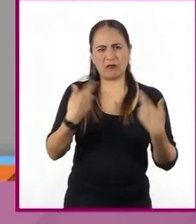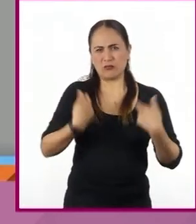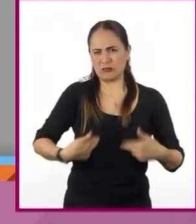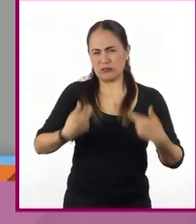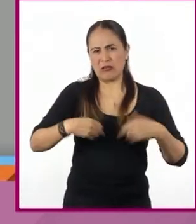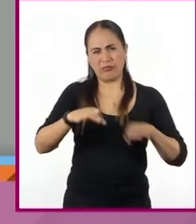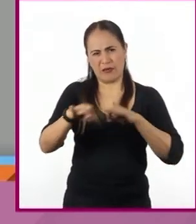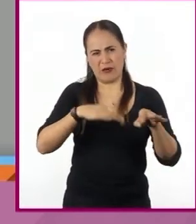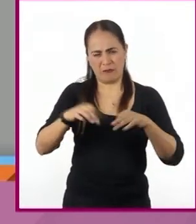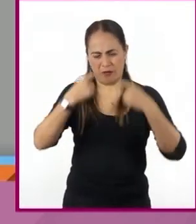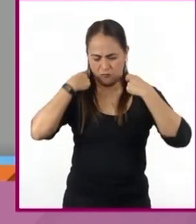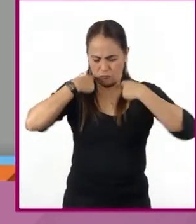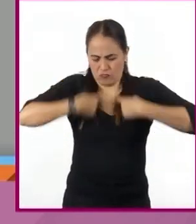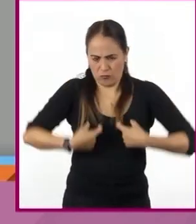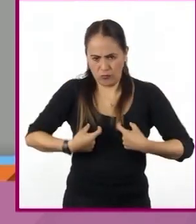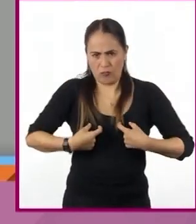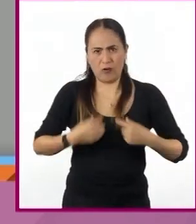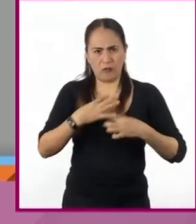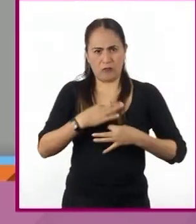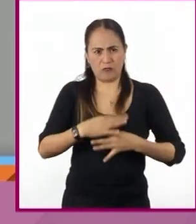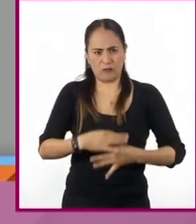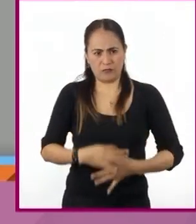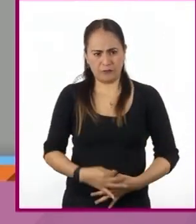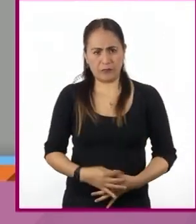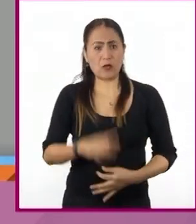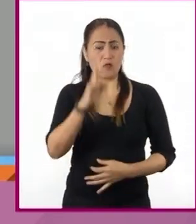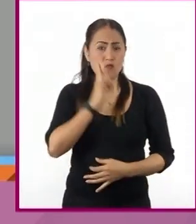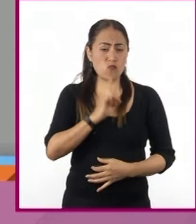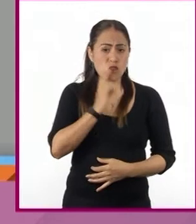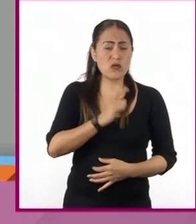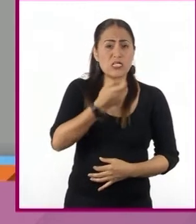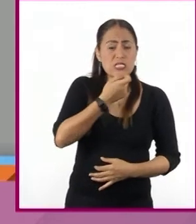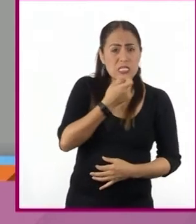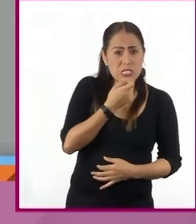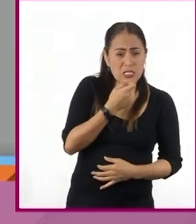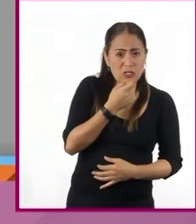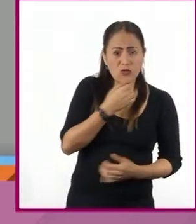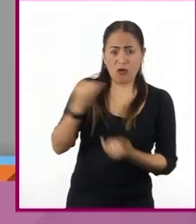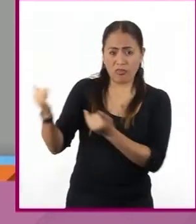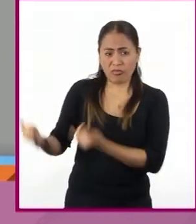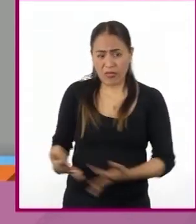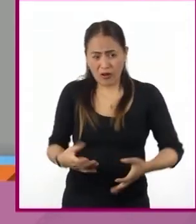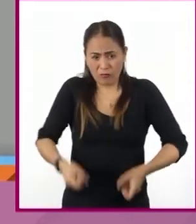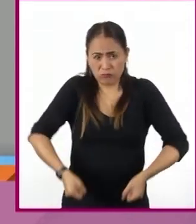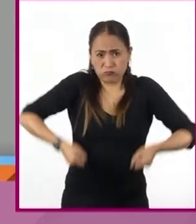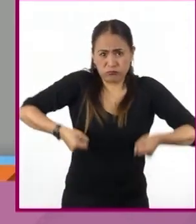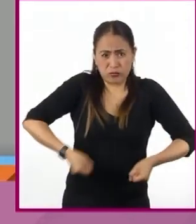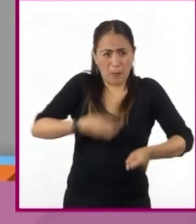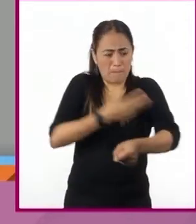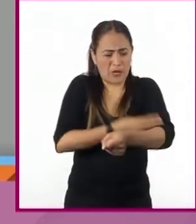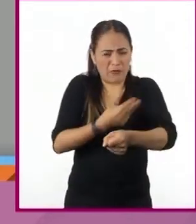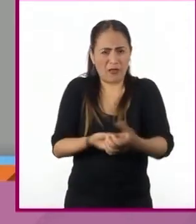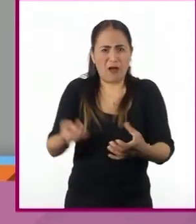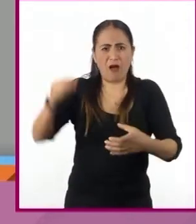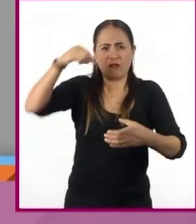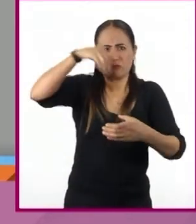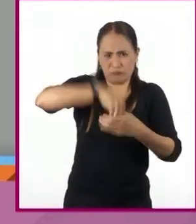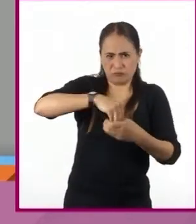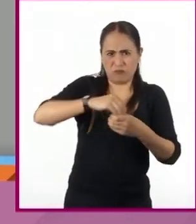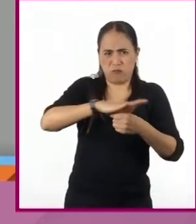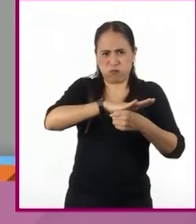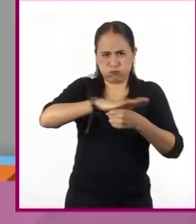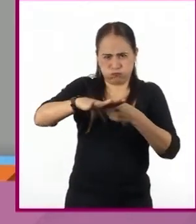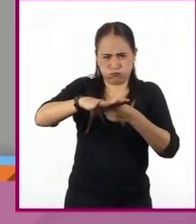como overoles y camisas. Una mujer y un niño traen baldes de madera llenos de algodón y los dos hombres